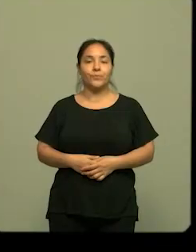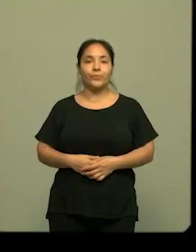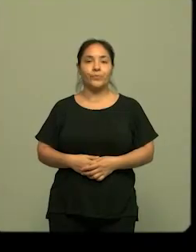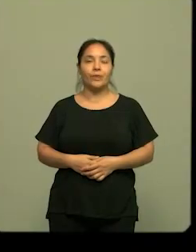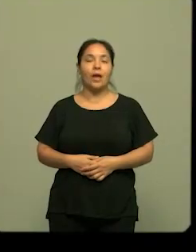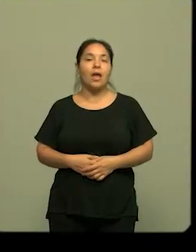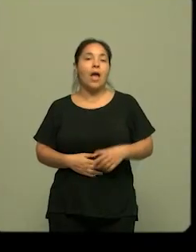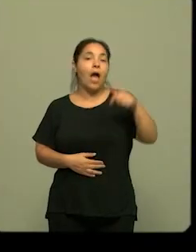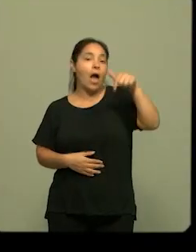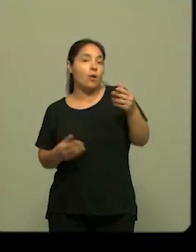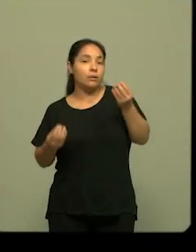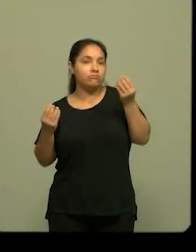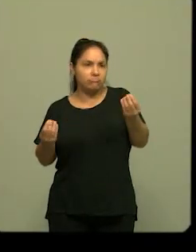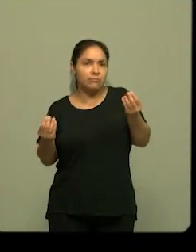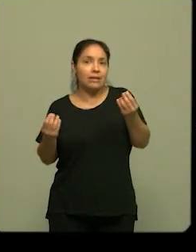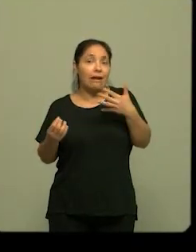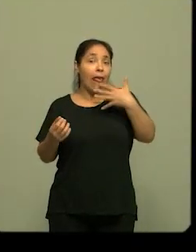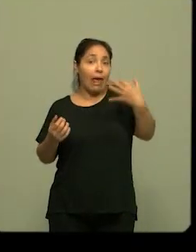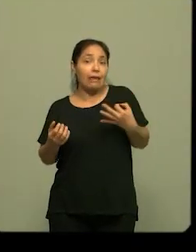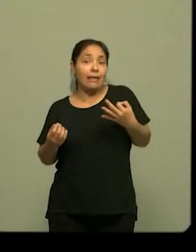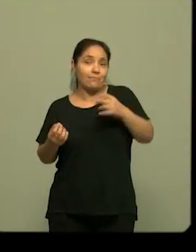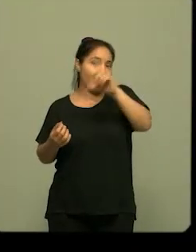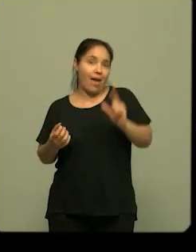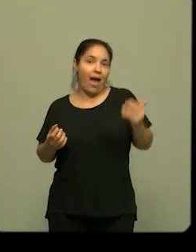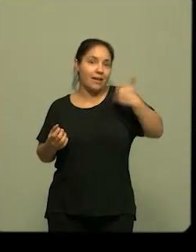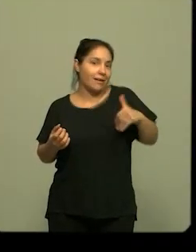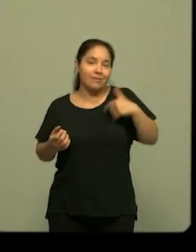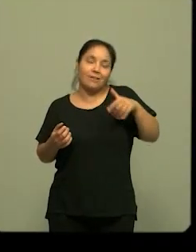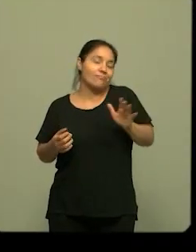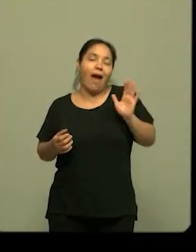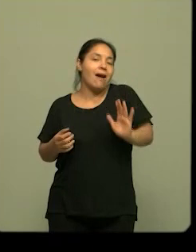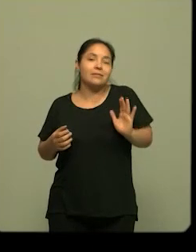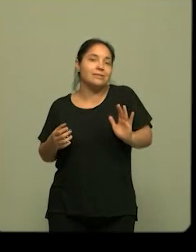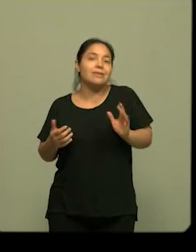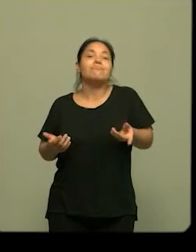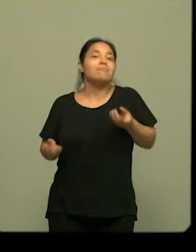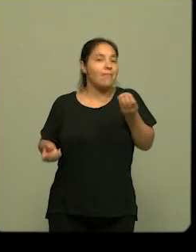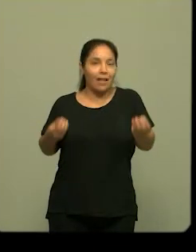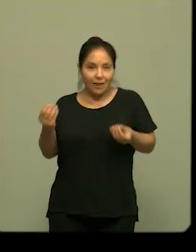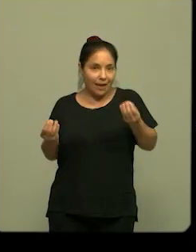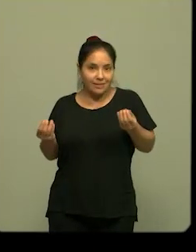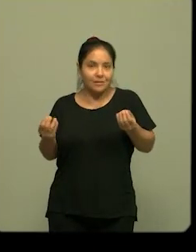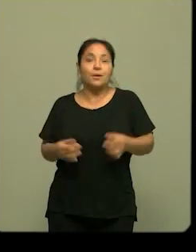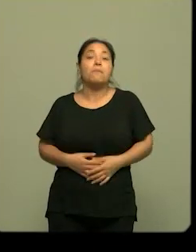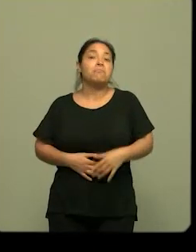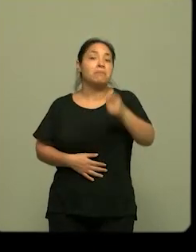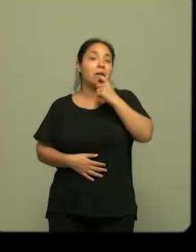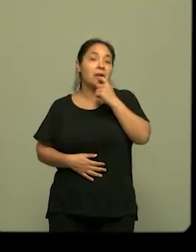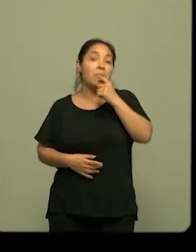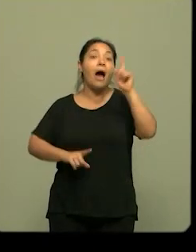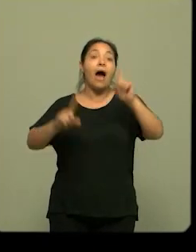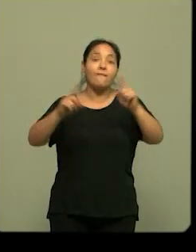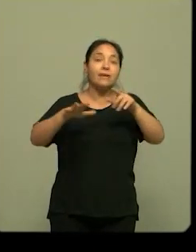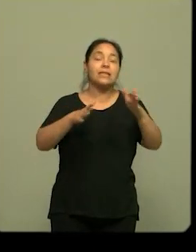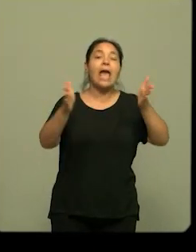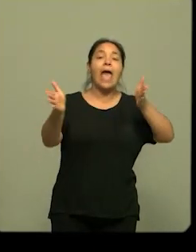Bueno, ahora nos vamos a meter en una realidad que a nosotros como argentinos nos suele pasar, Franco, esto de tener tiempos buenos,